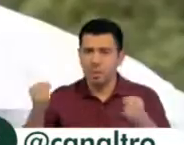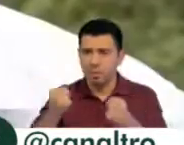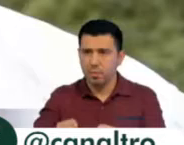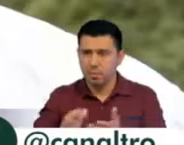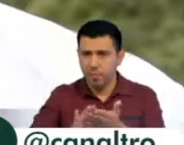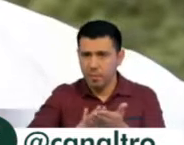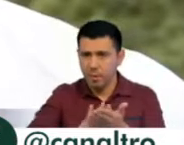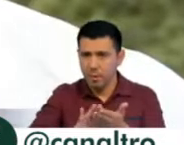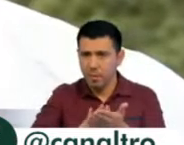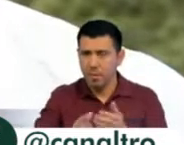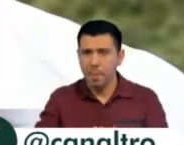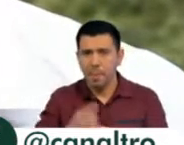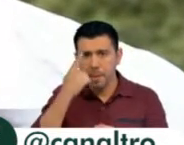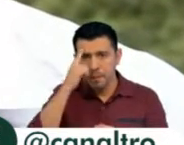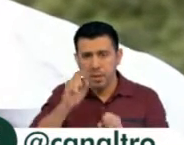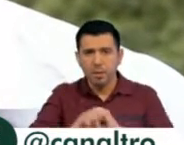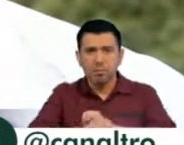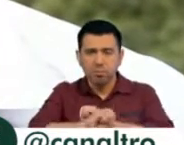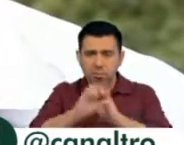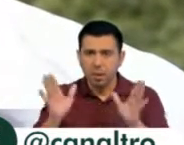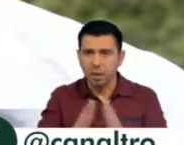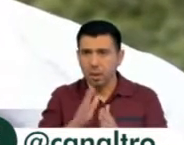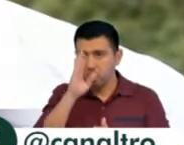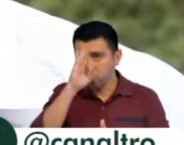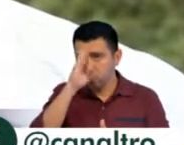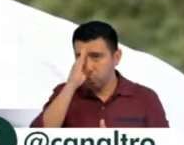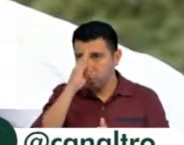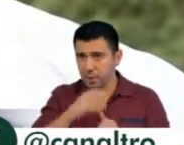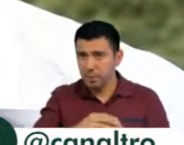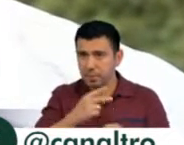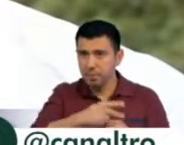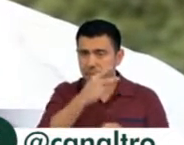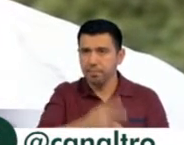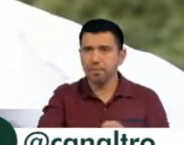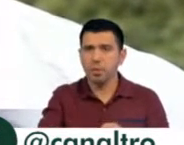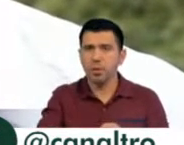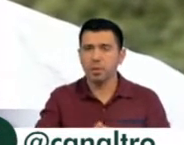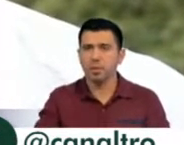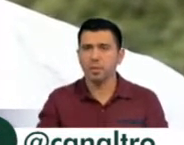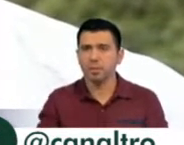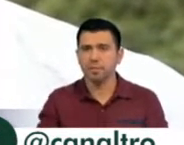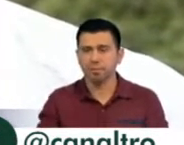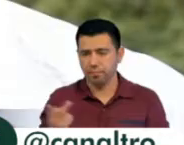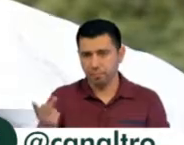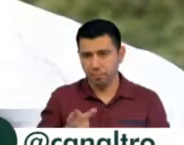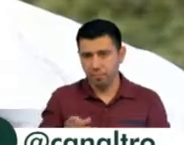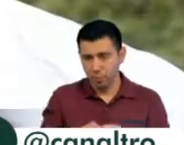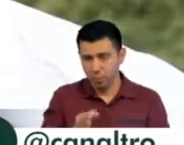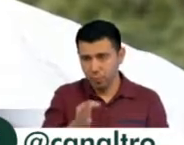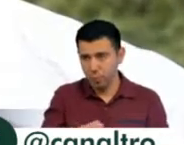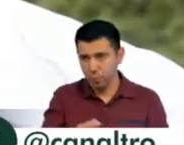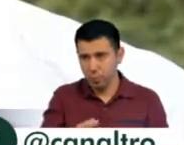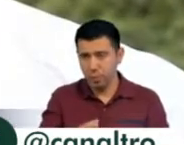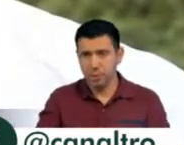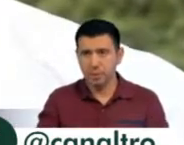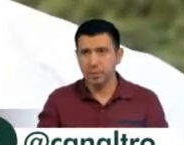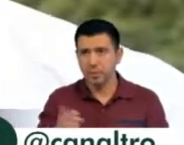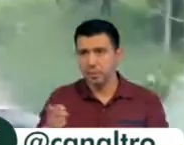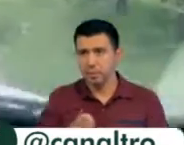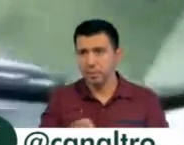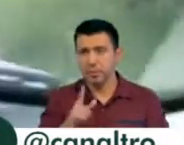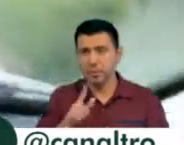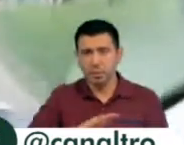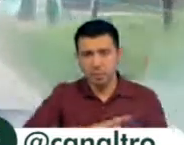California, para aclarar dudas sobre el proyecto que nos beneficia a estos dos municipios en la parte de